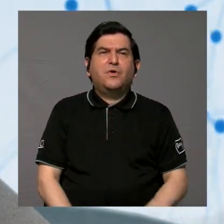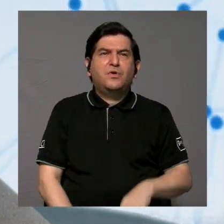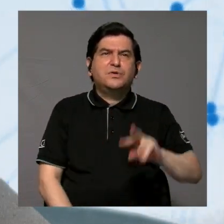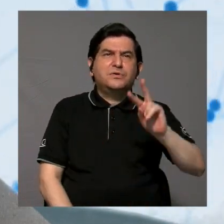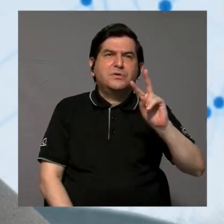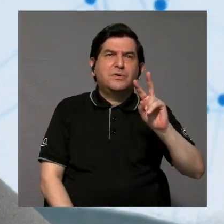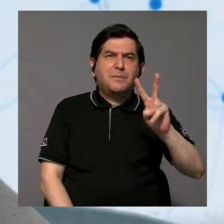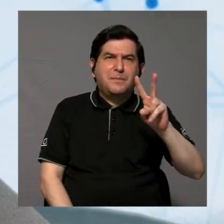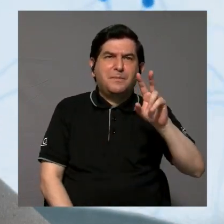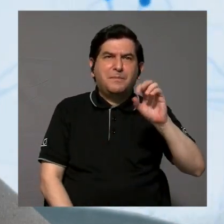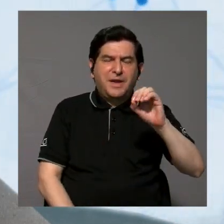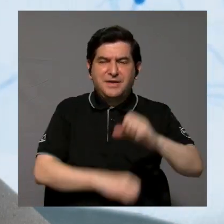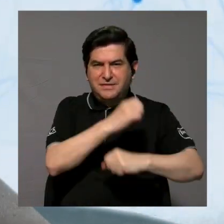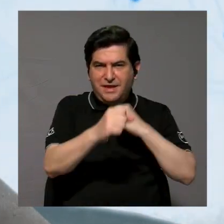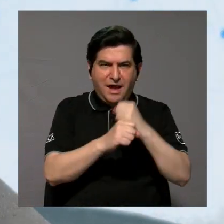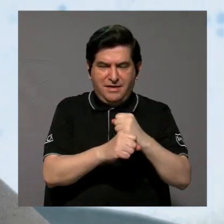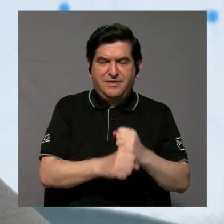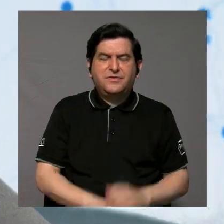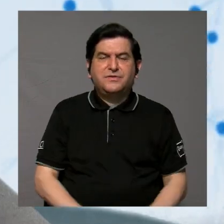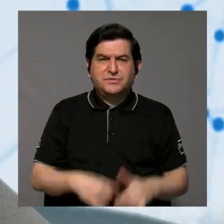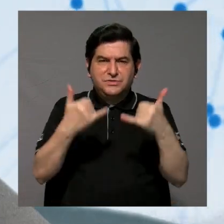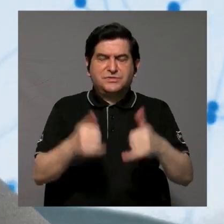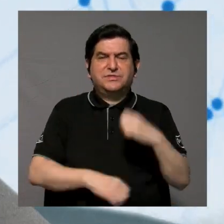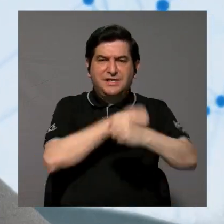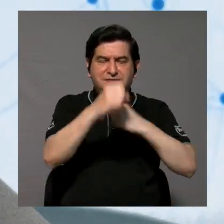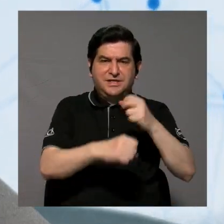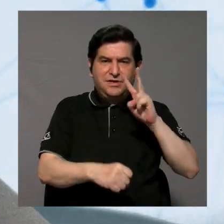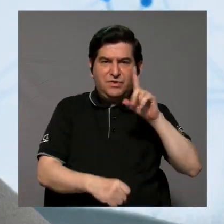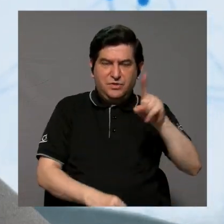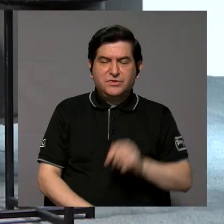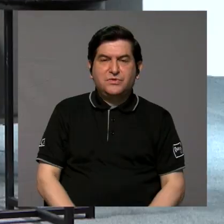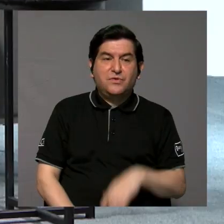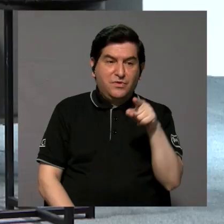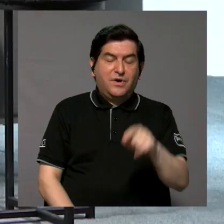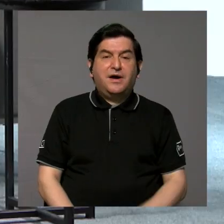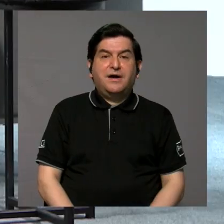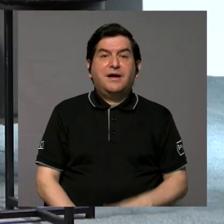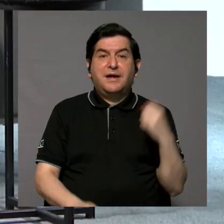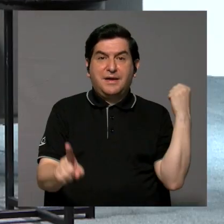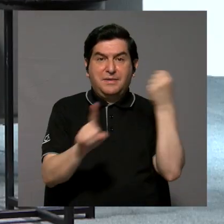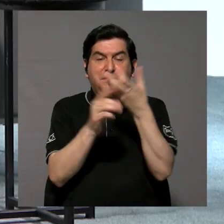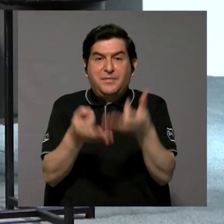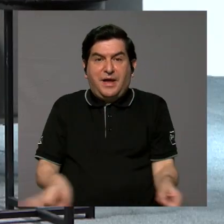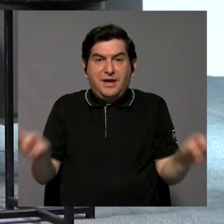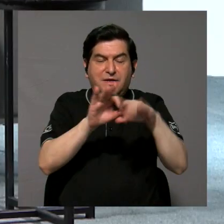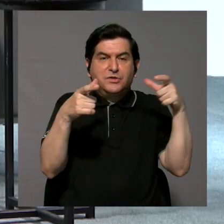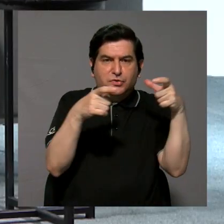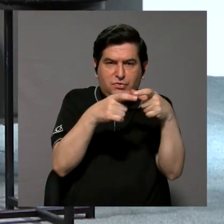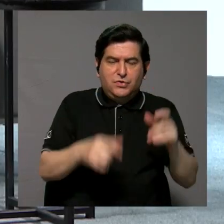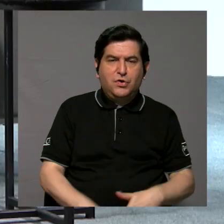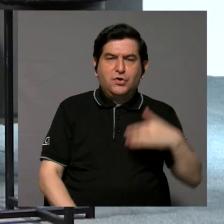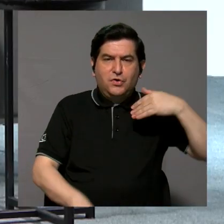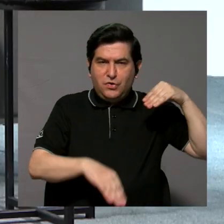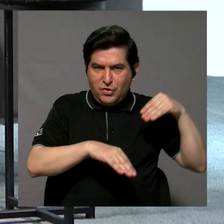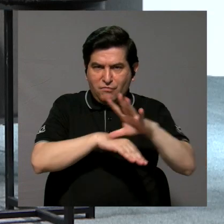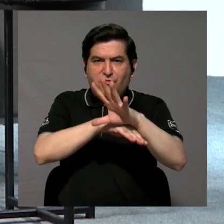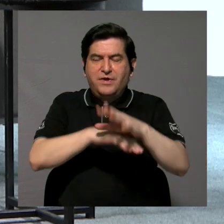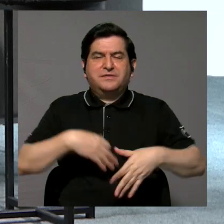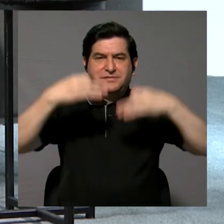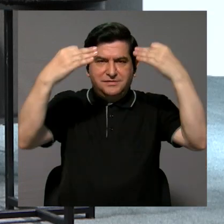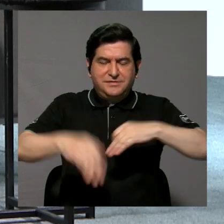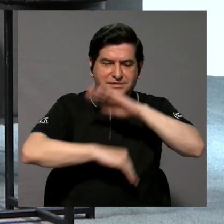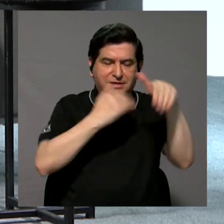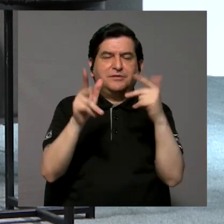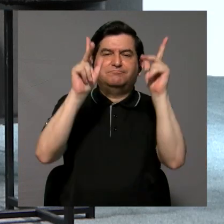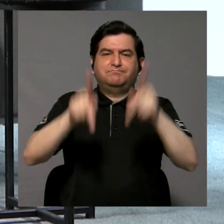del siglo XXI, tenemos un impacto sustancial de estas élites y de ahí por eso es importante estudiarla, porque tienen influencia sobre las